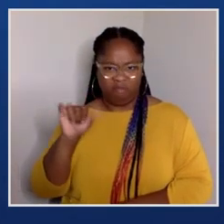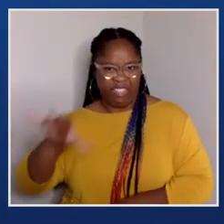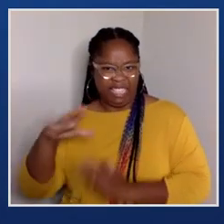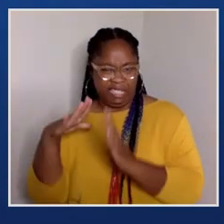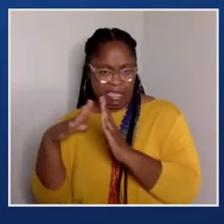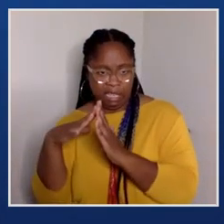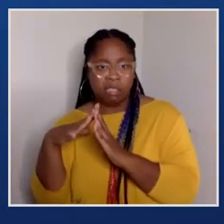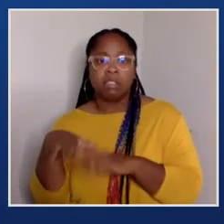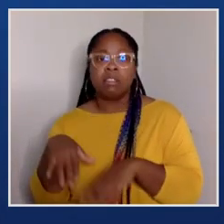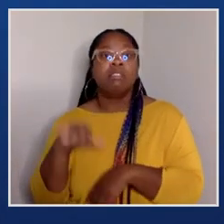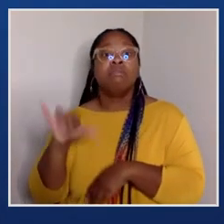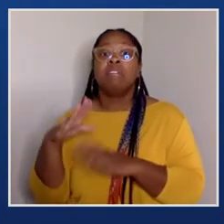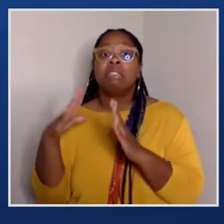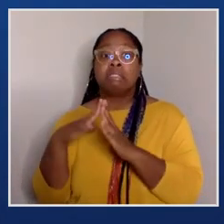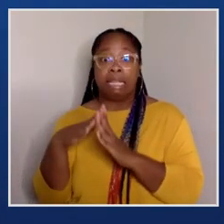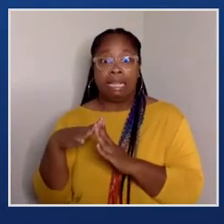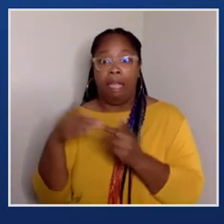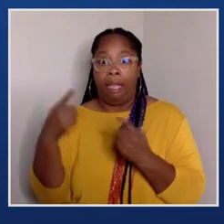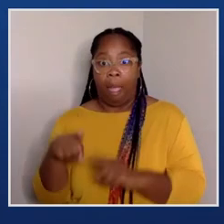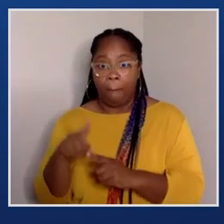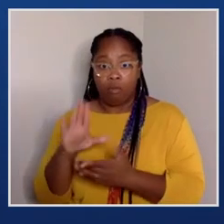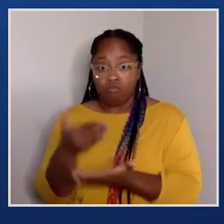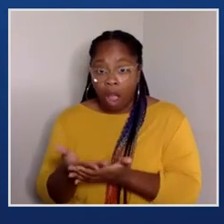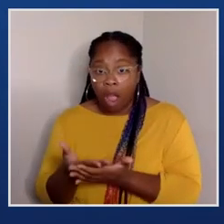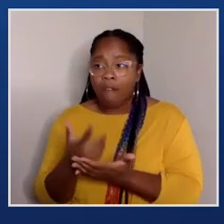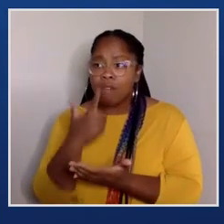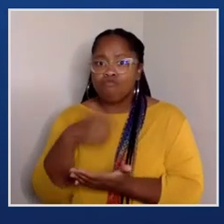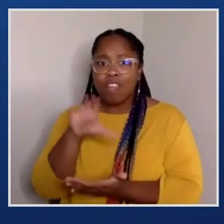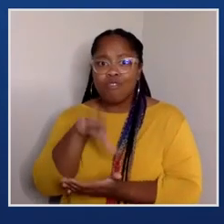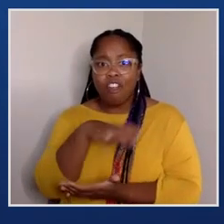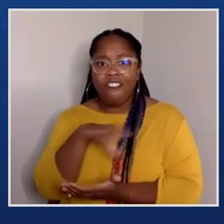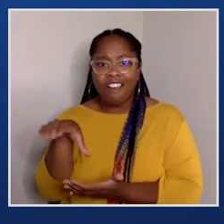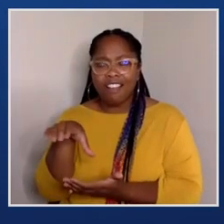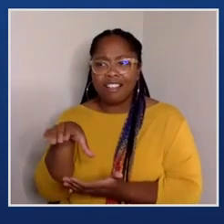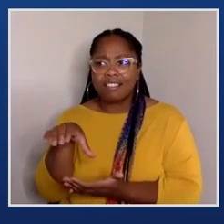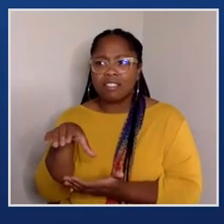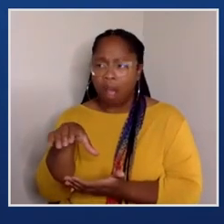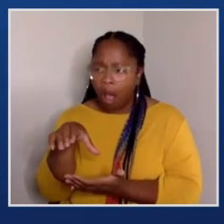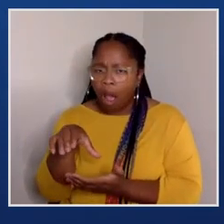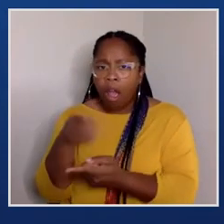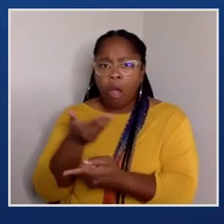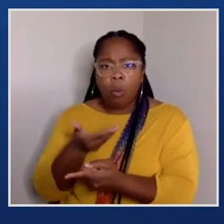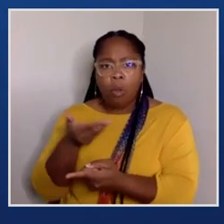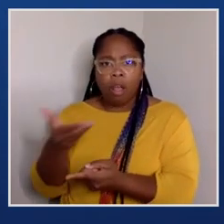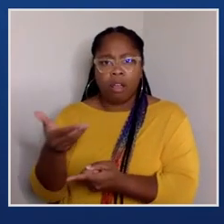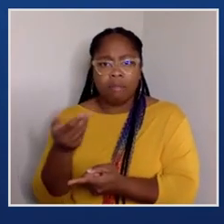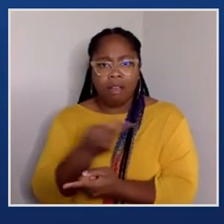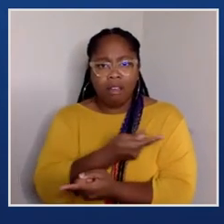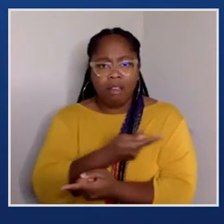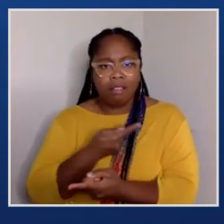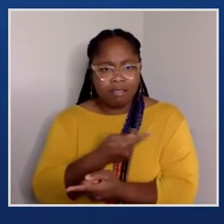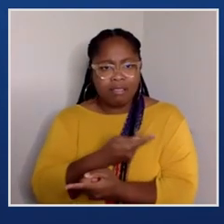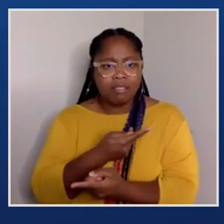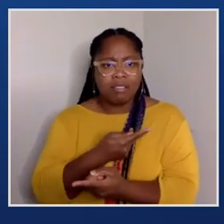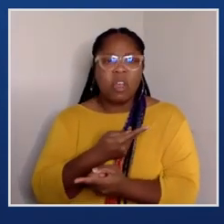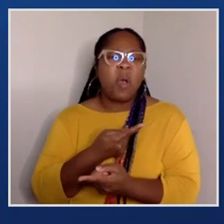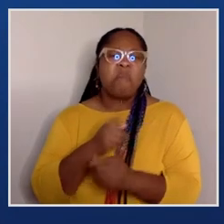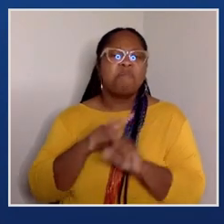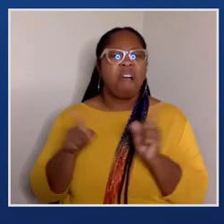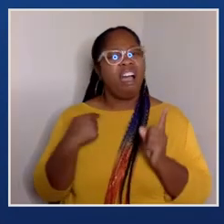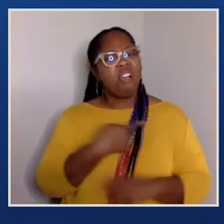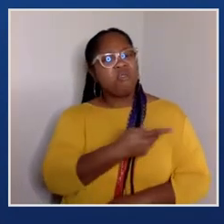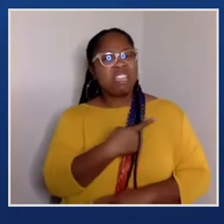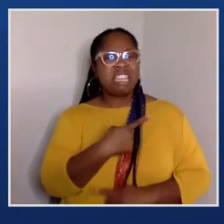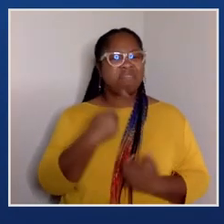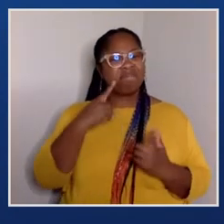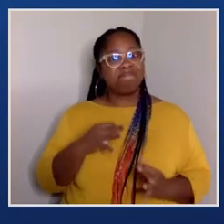nos recibió la Cruz Roja y nosotros no queríamos quedarnos